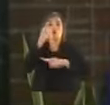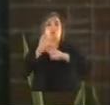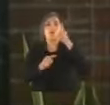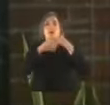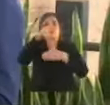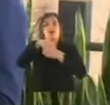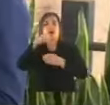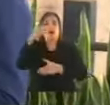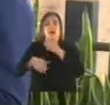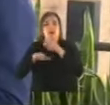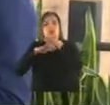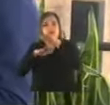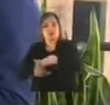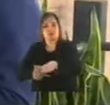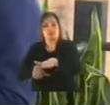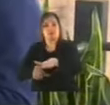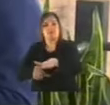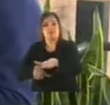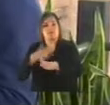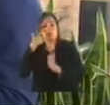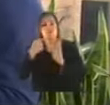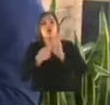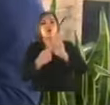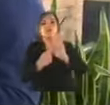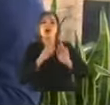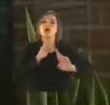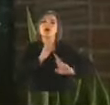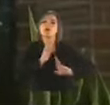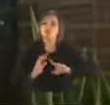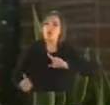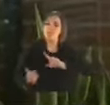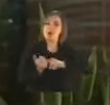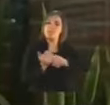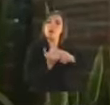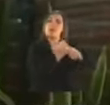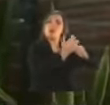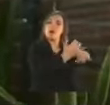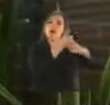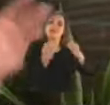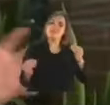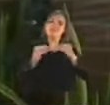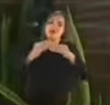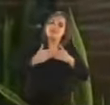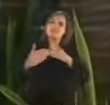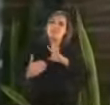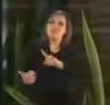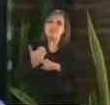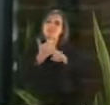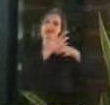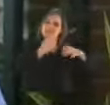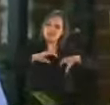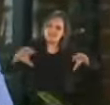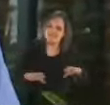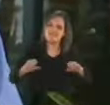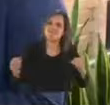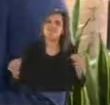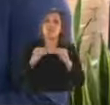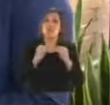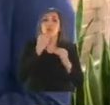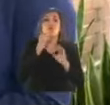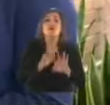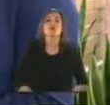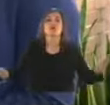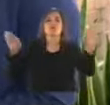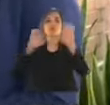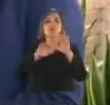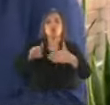Cámara de Representantes. Demostramos que damos resultados, hemos hecho mucho, queremos hacer más. Por ejemplo, en un tema crucial hoy, y